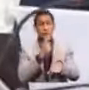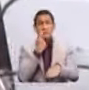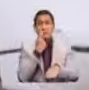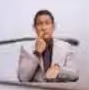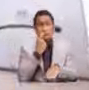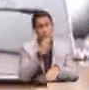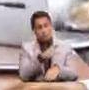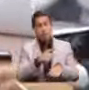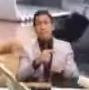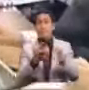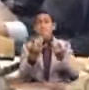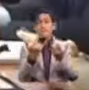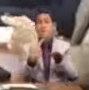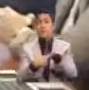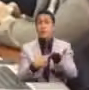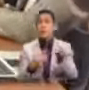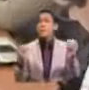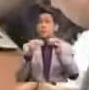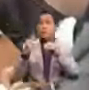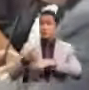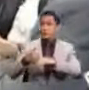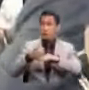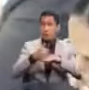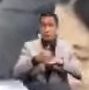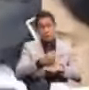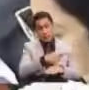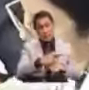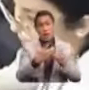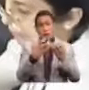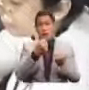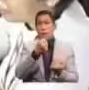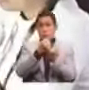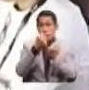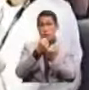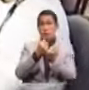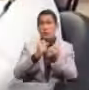las autoridades del CES para entregar aportes a la reforma que está en trámite. Cristian Hidalgo, TC Televisión.